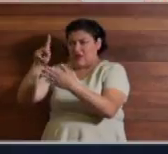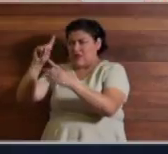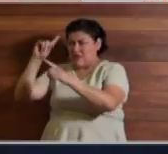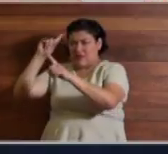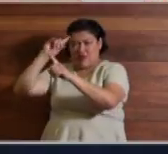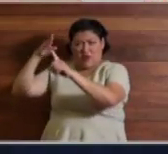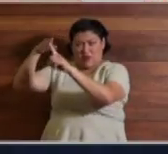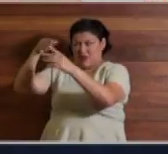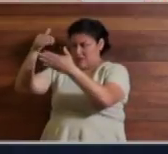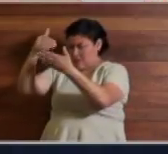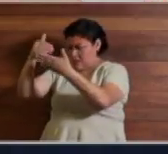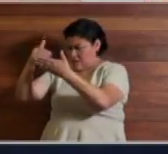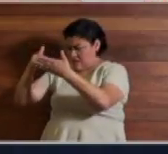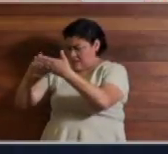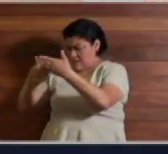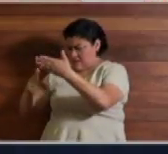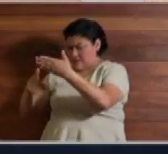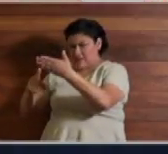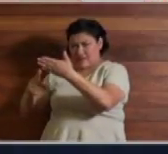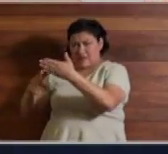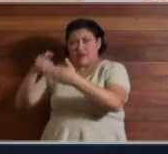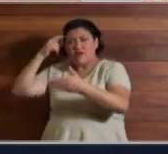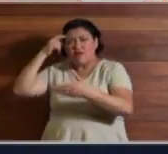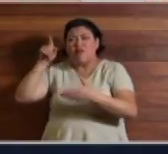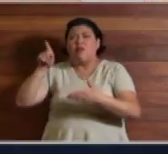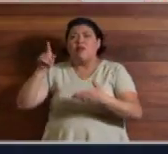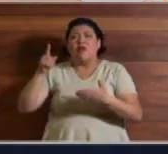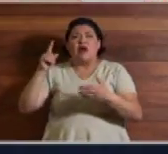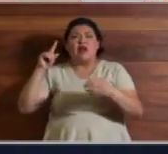indicadores construidos hacia la baja, a lo mínimo.